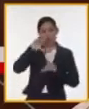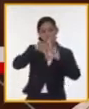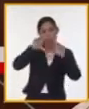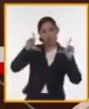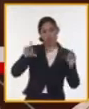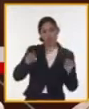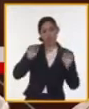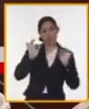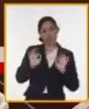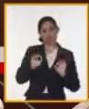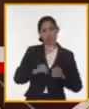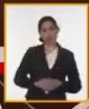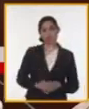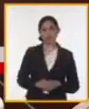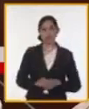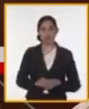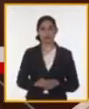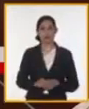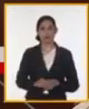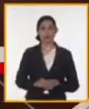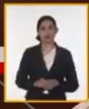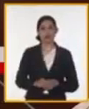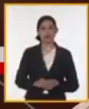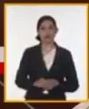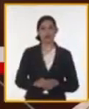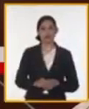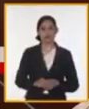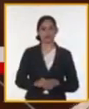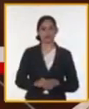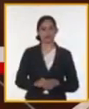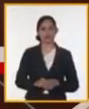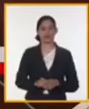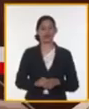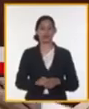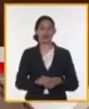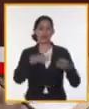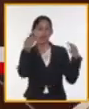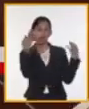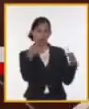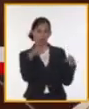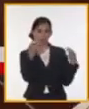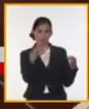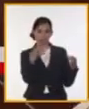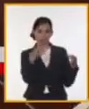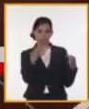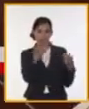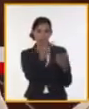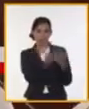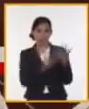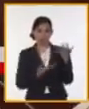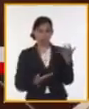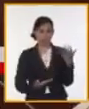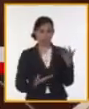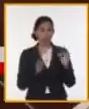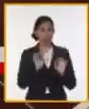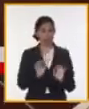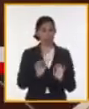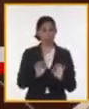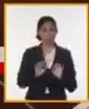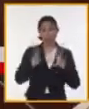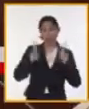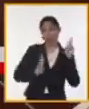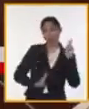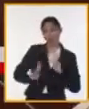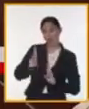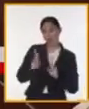marxismo-leninismo. Como bien recoge el documento, yo creo que este es un acuerdo que